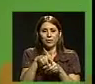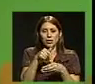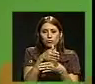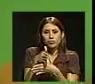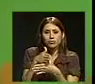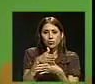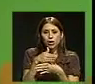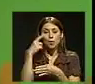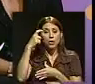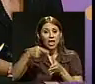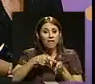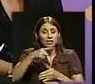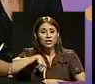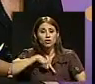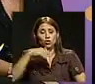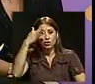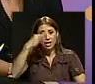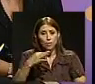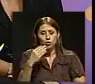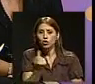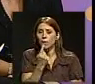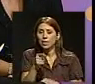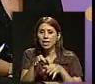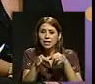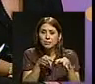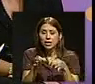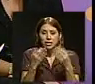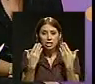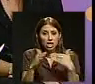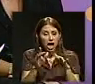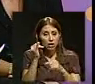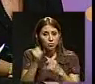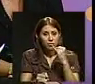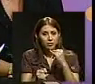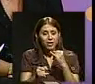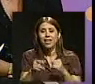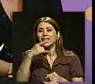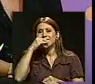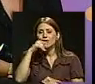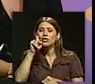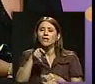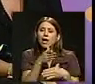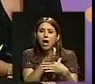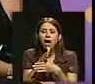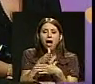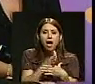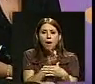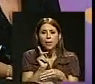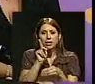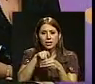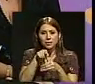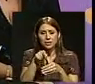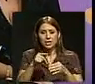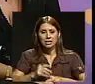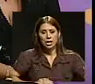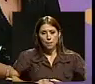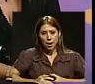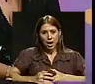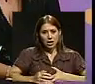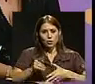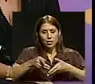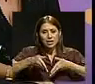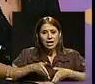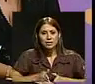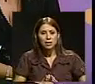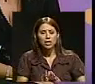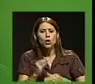solo se les explica y ya. Los niños tienen que ser partícipes de ese embarazo, de ese nacimiento, cómo pueden ayudar, qué